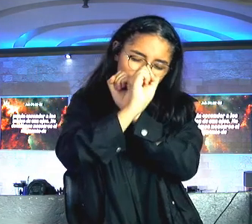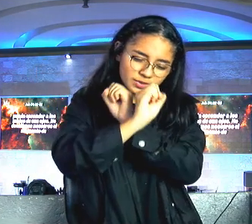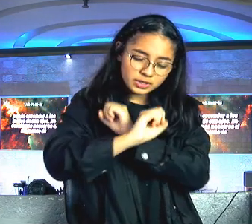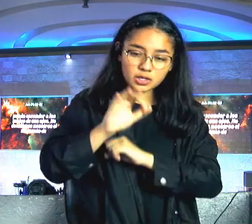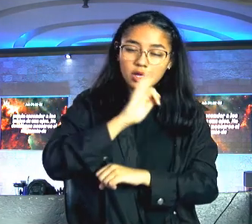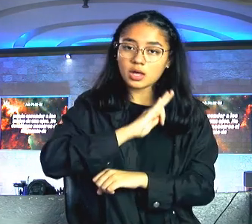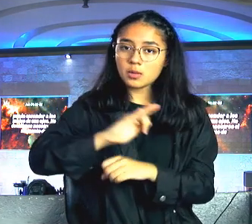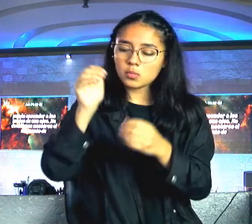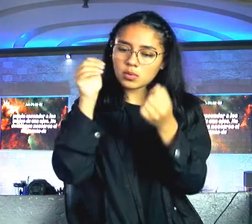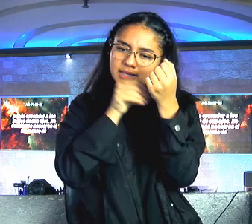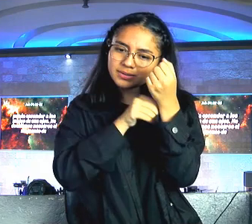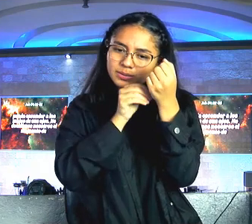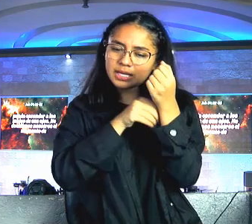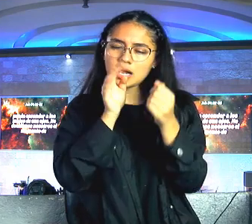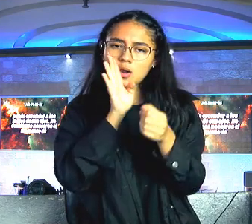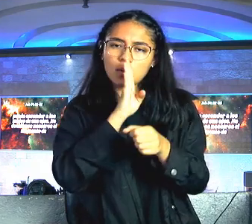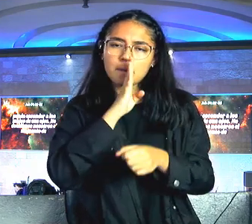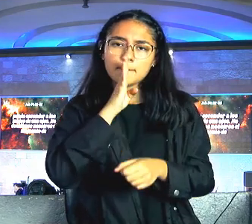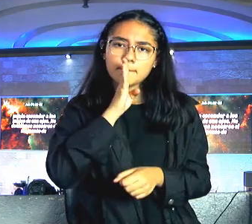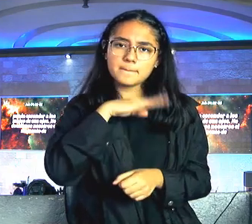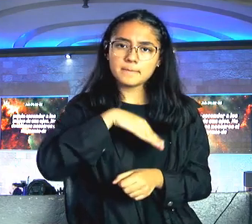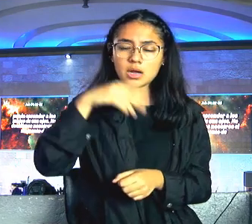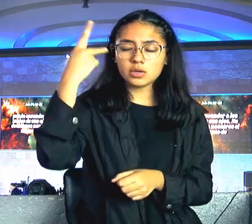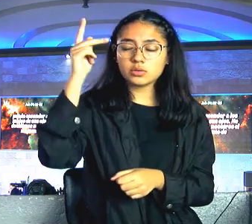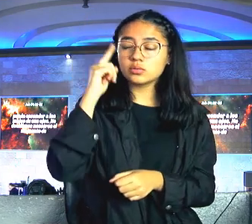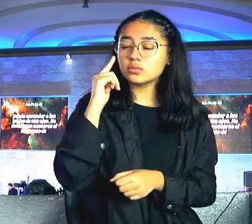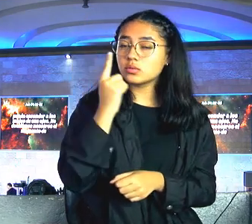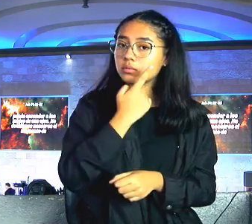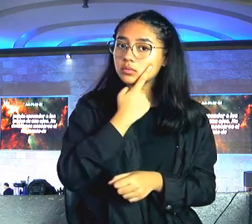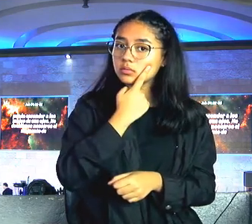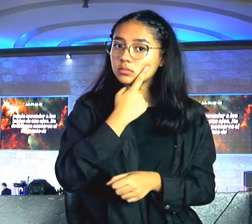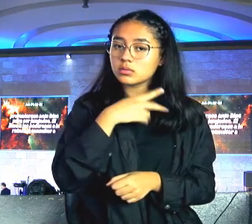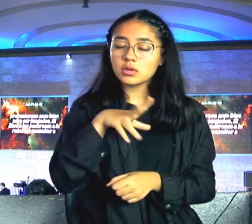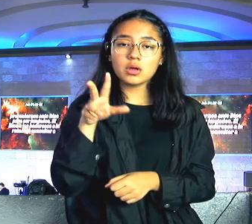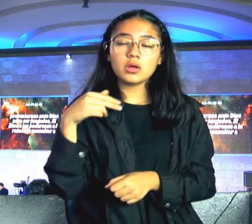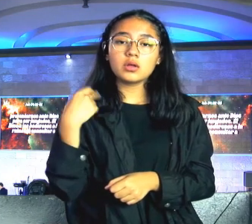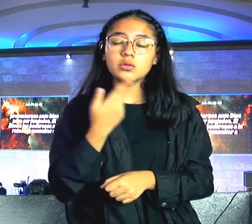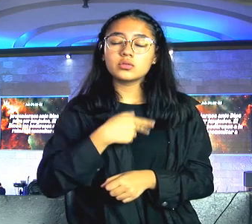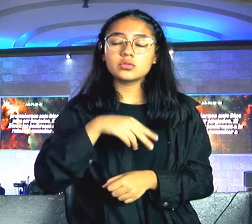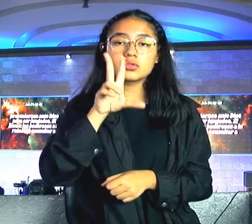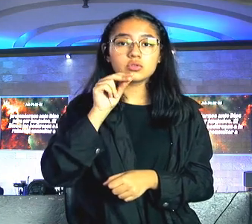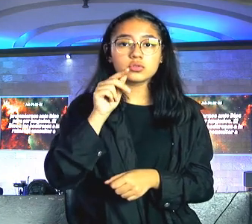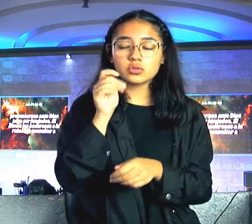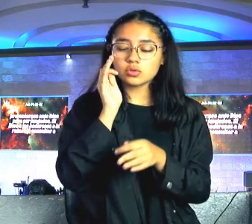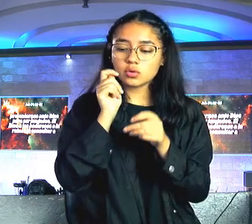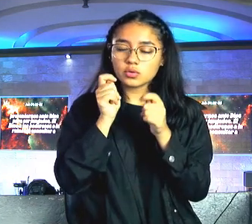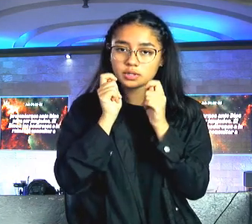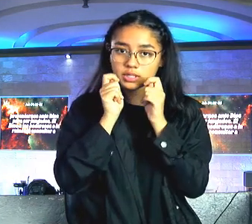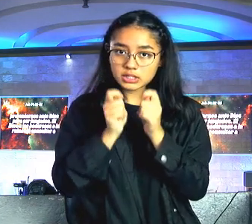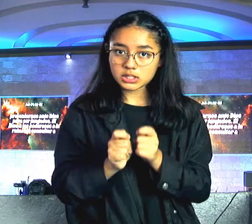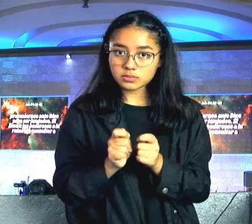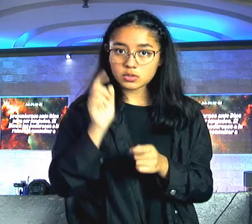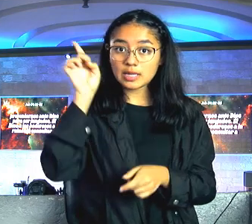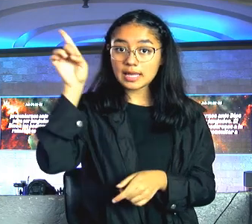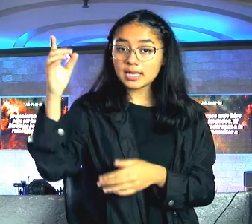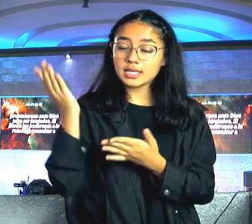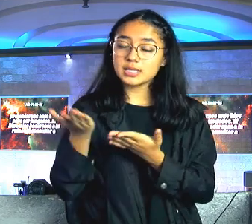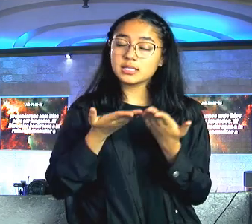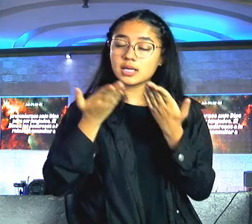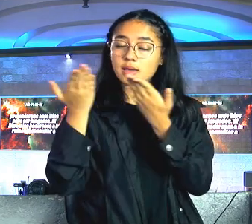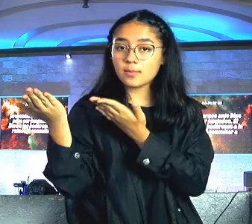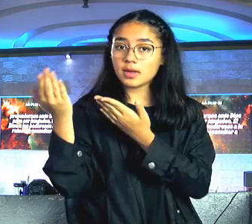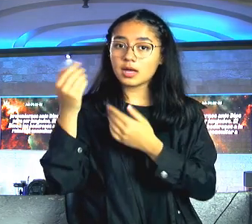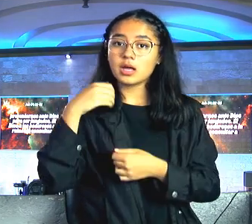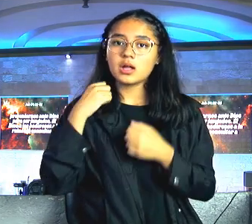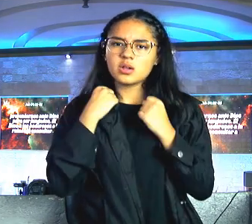los malos de sus ojos. No decidimos nosotros el momento de presentarnos ante Dios para ser juzgados. Él lleva a los poderosos